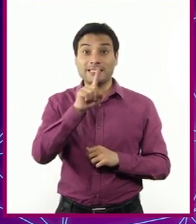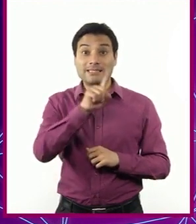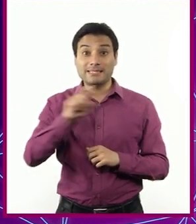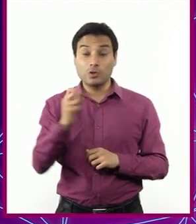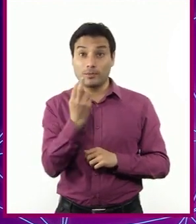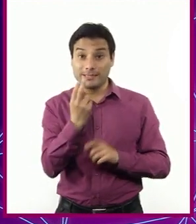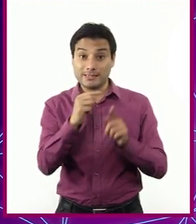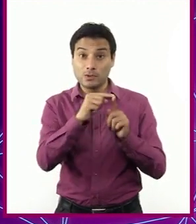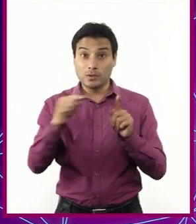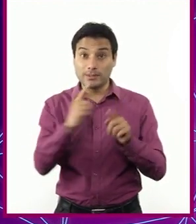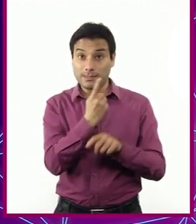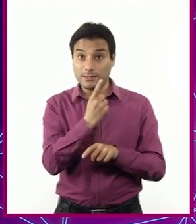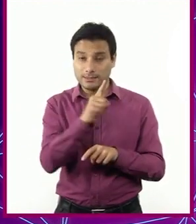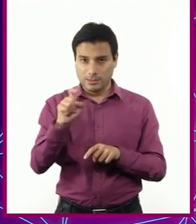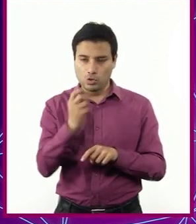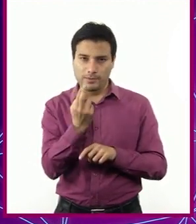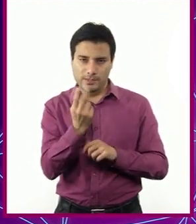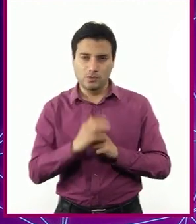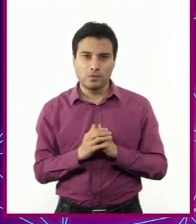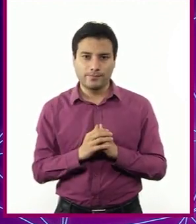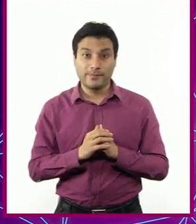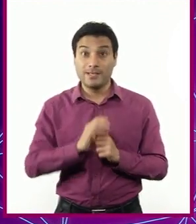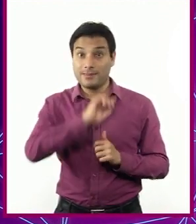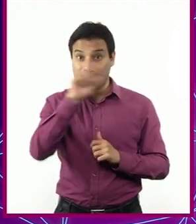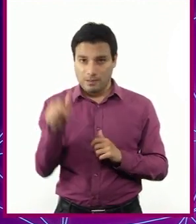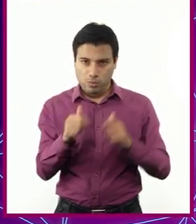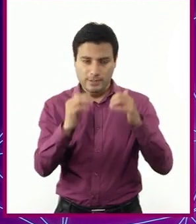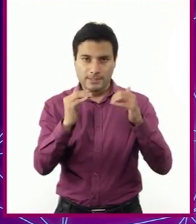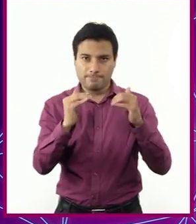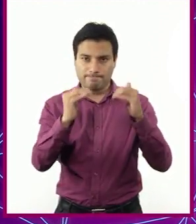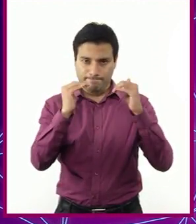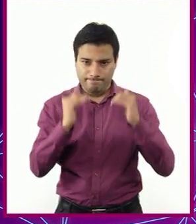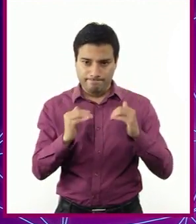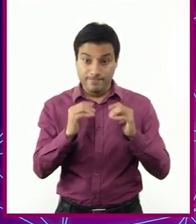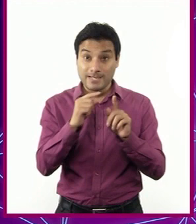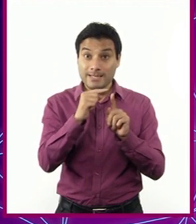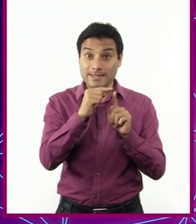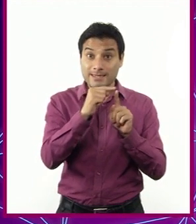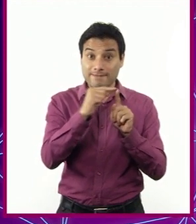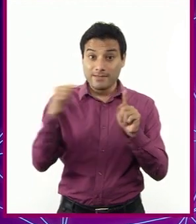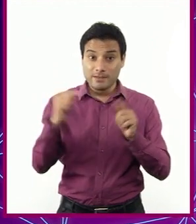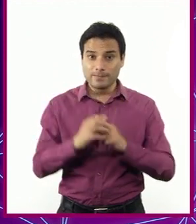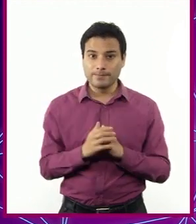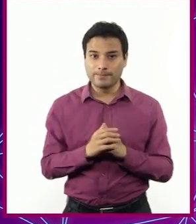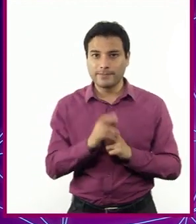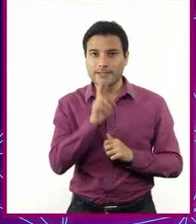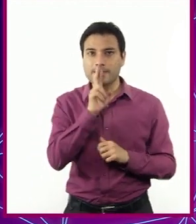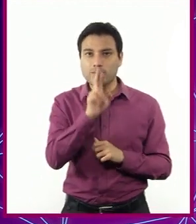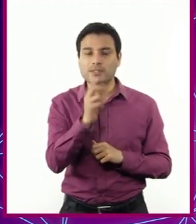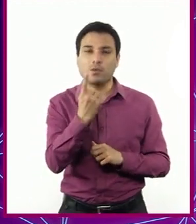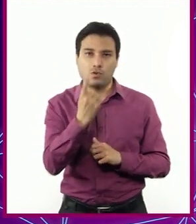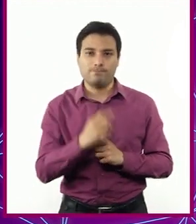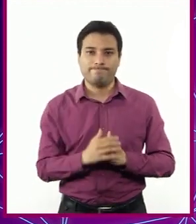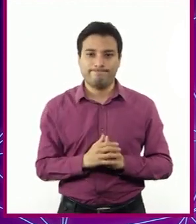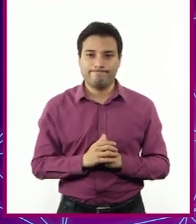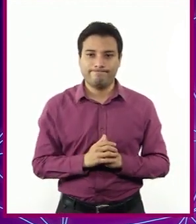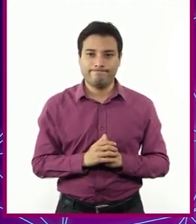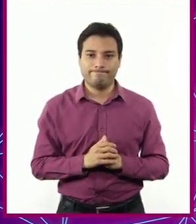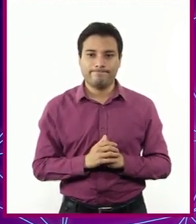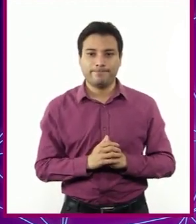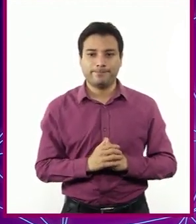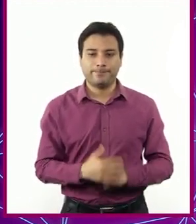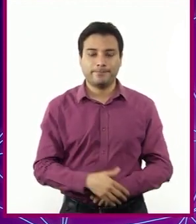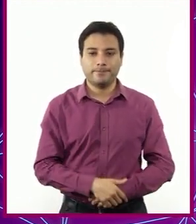entre 125. Y cuando dividimos un número entre sí mismo, obtenemos a la unidad, es decir, el resultado es